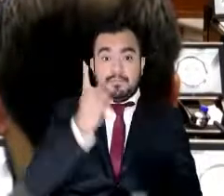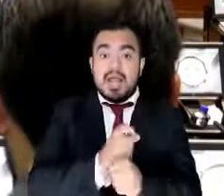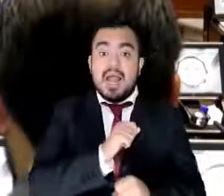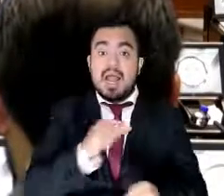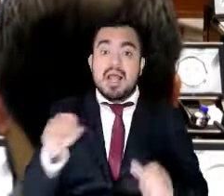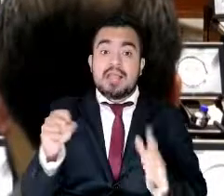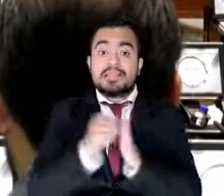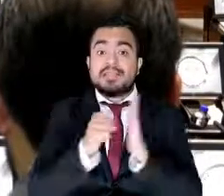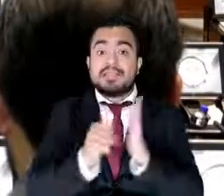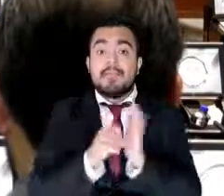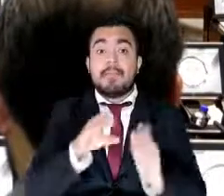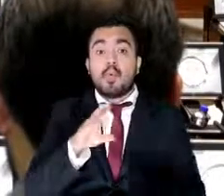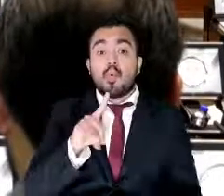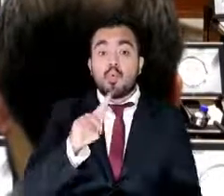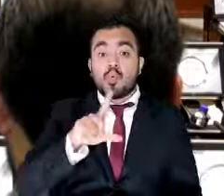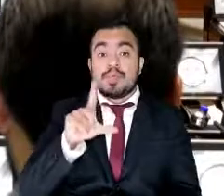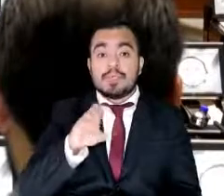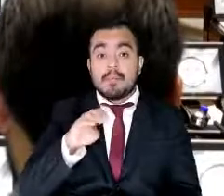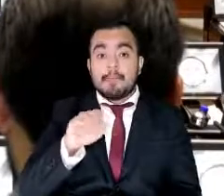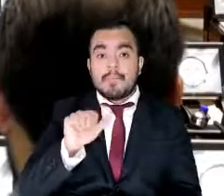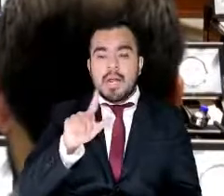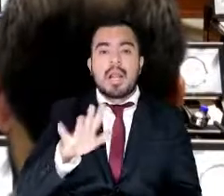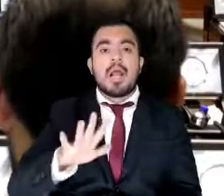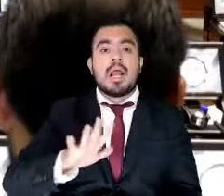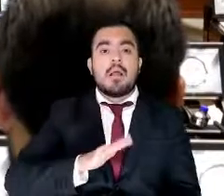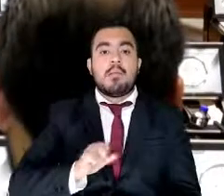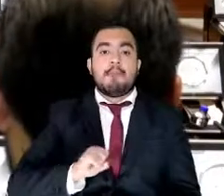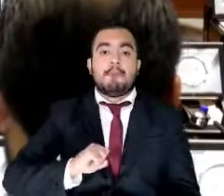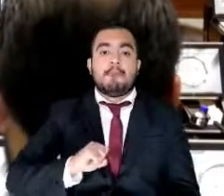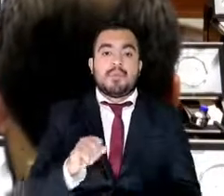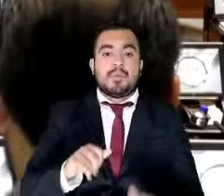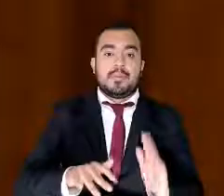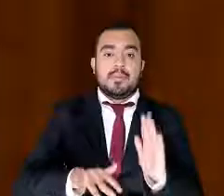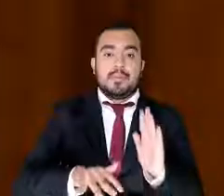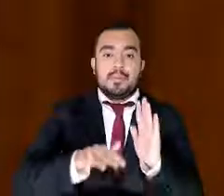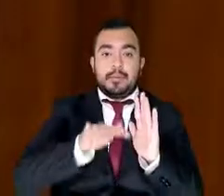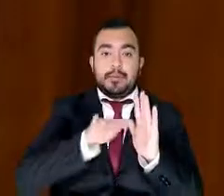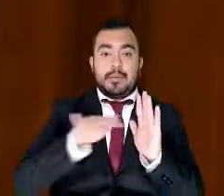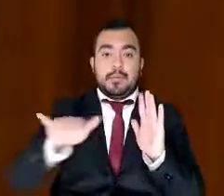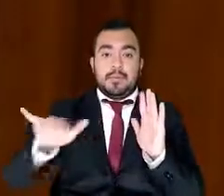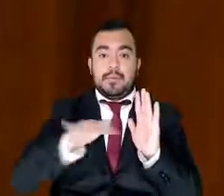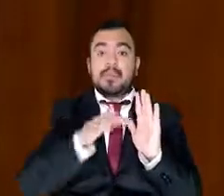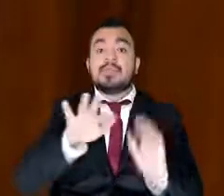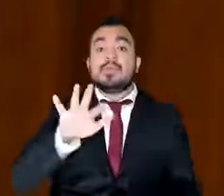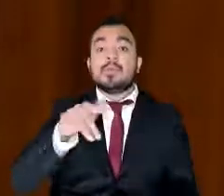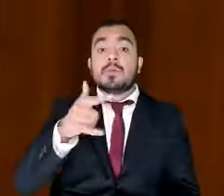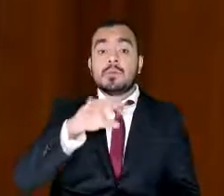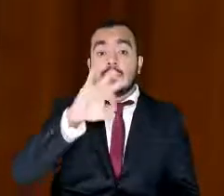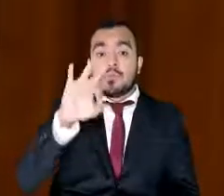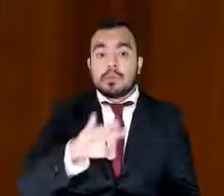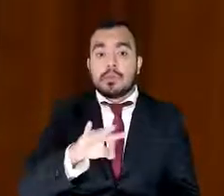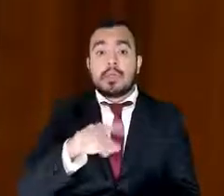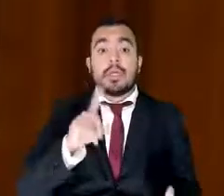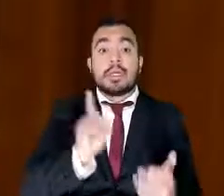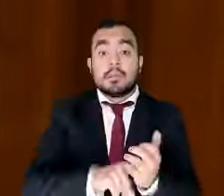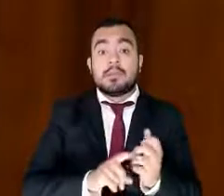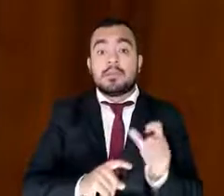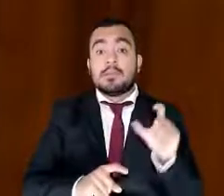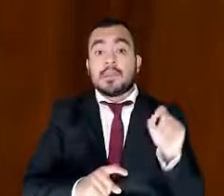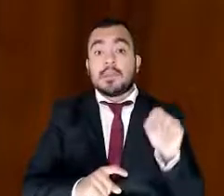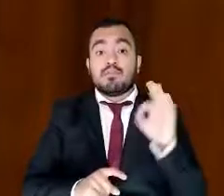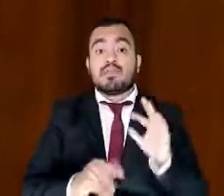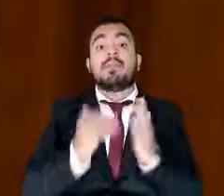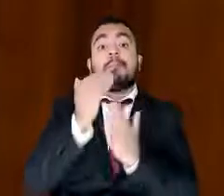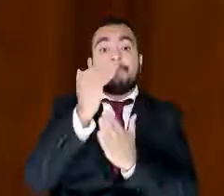sistema Cutzamala, tenemos un nivel de almacenamiento de cerca del 57%. Esto es 20% inferior